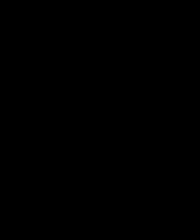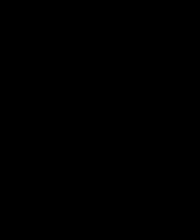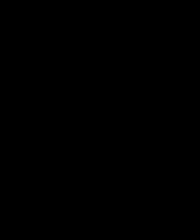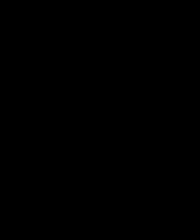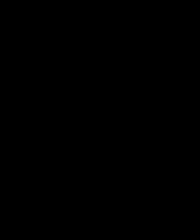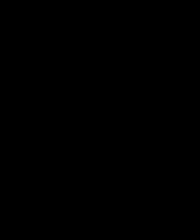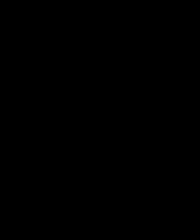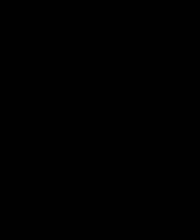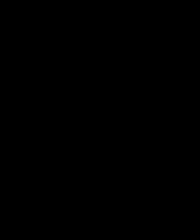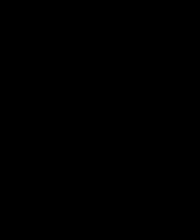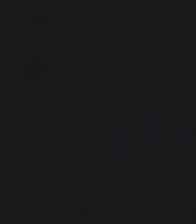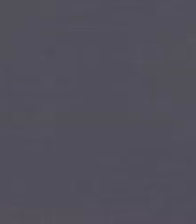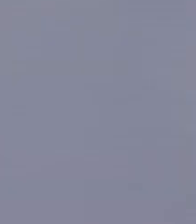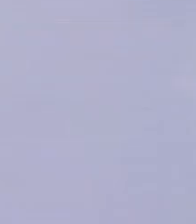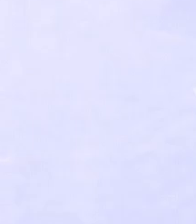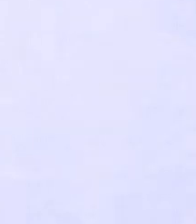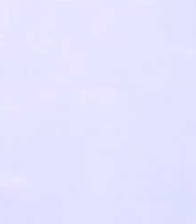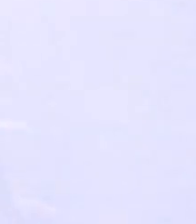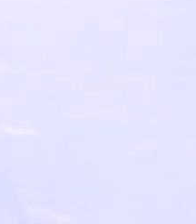Interdependence.